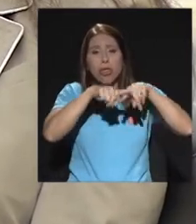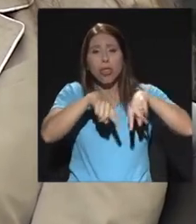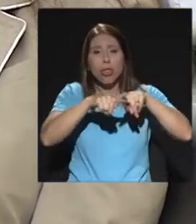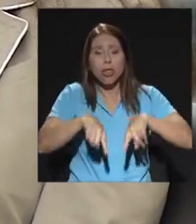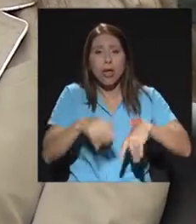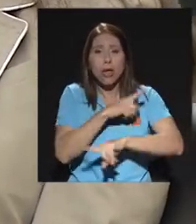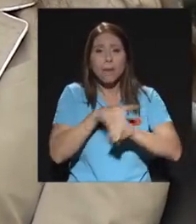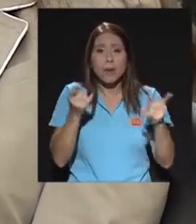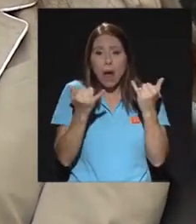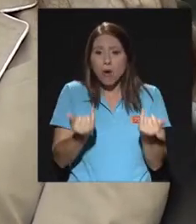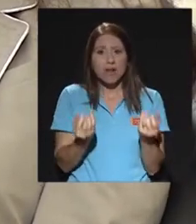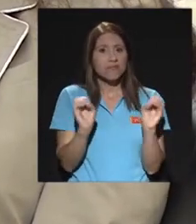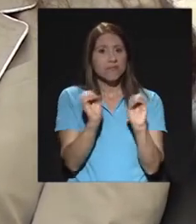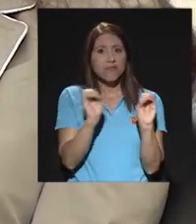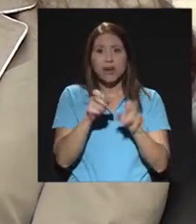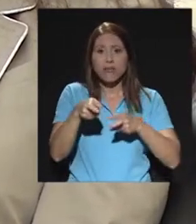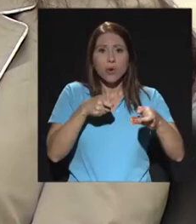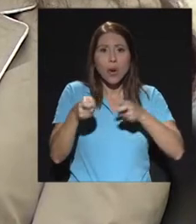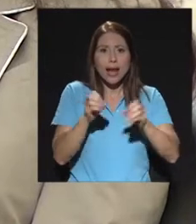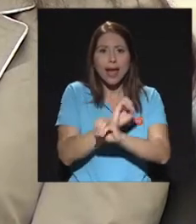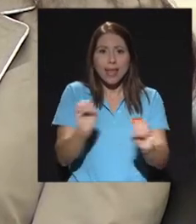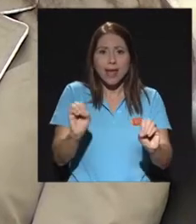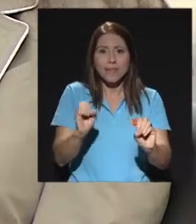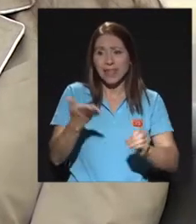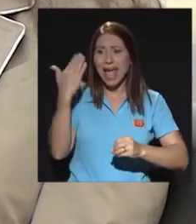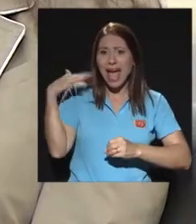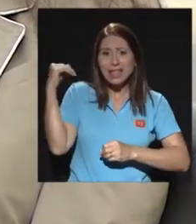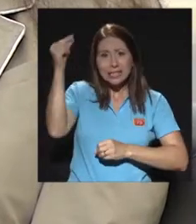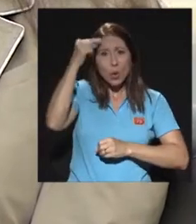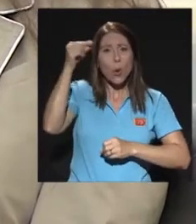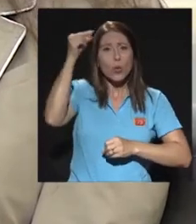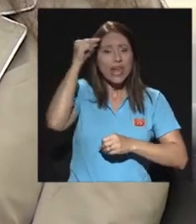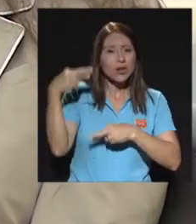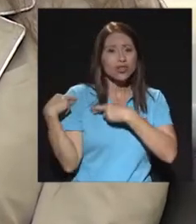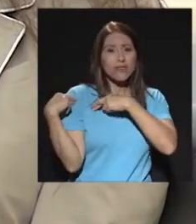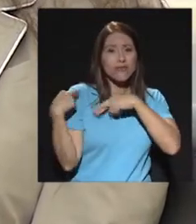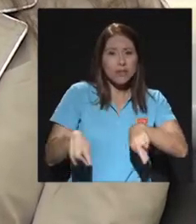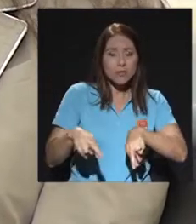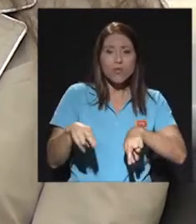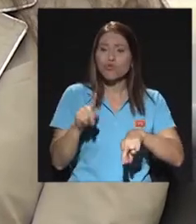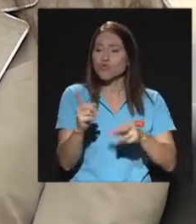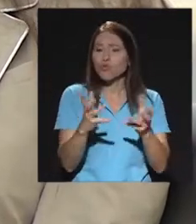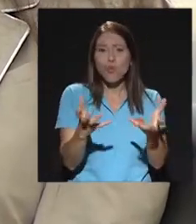nada. Los gobiernos que hemos tenido de manera muy irresponsable no han querido